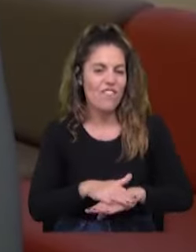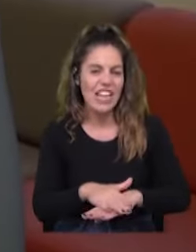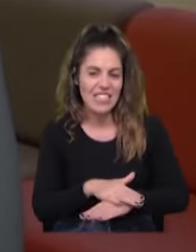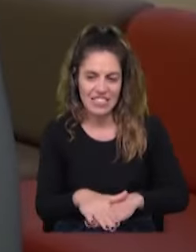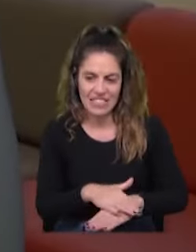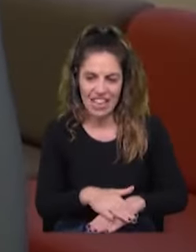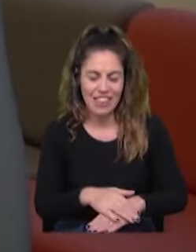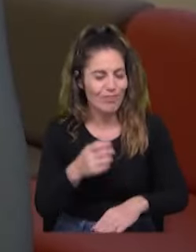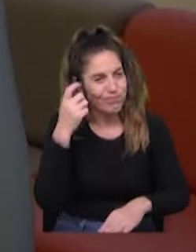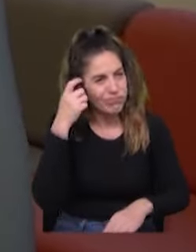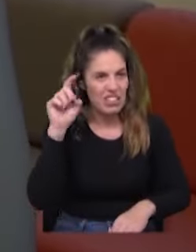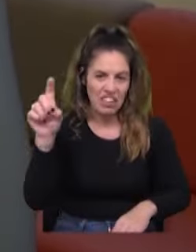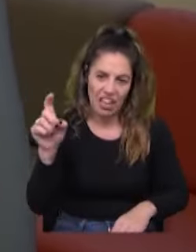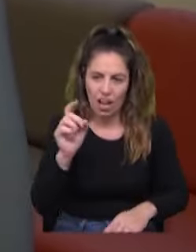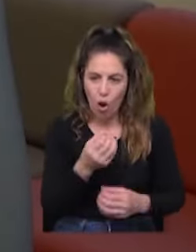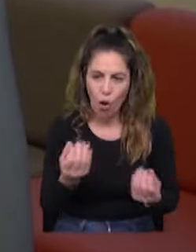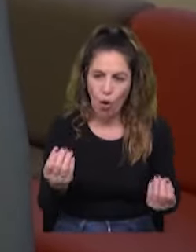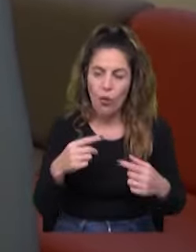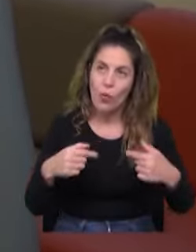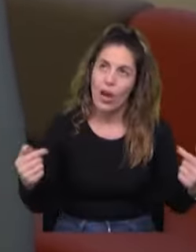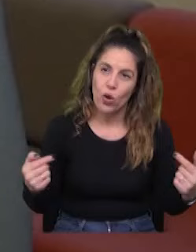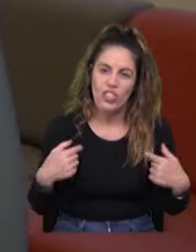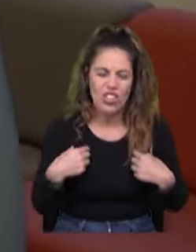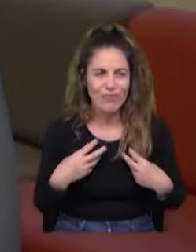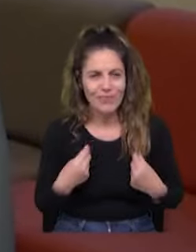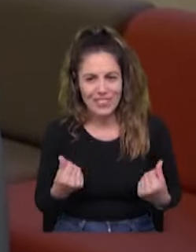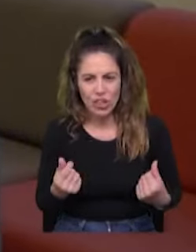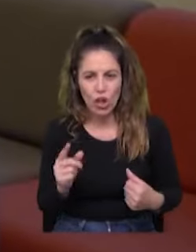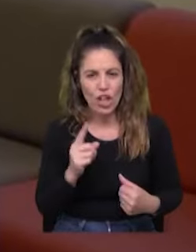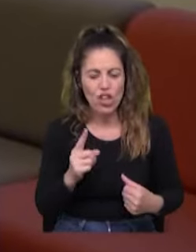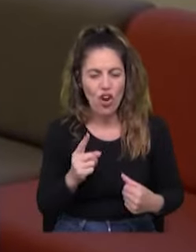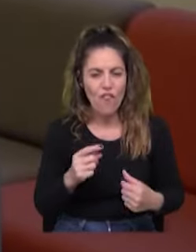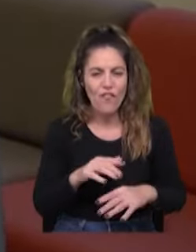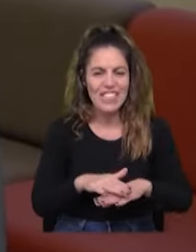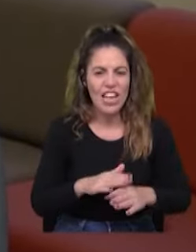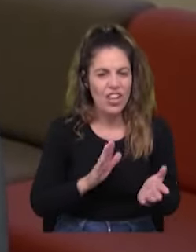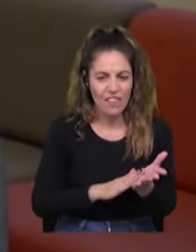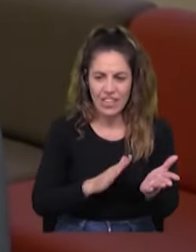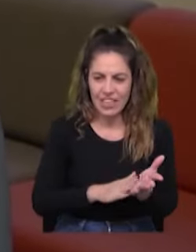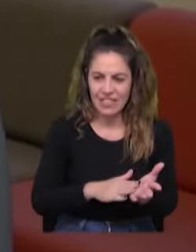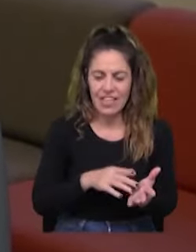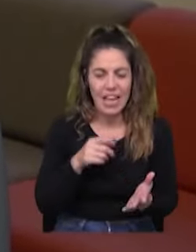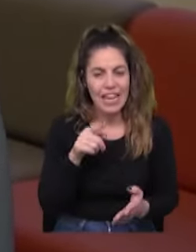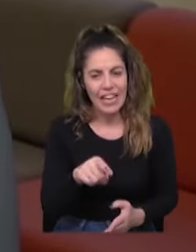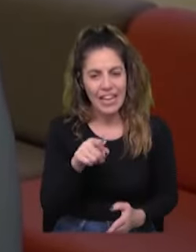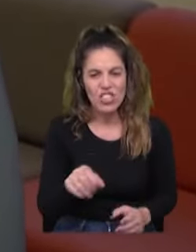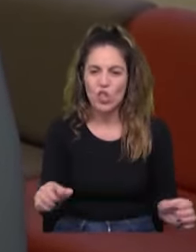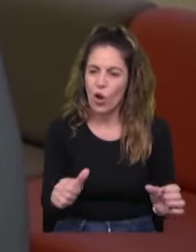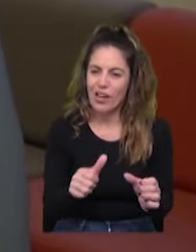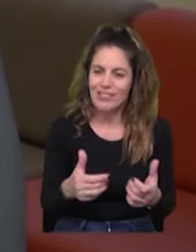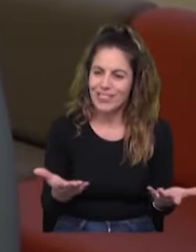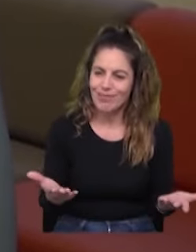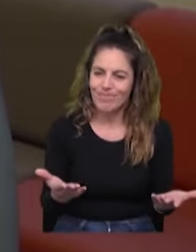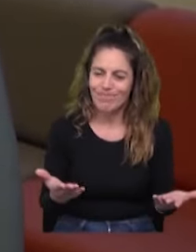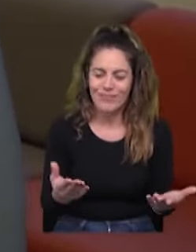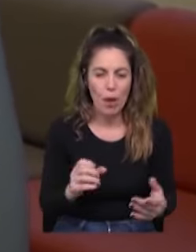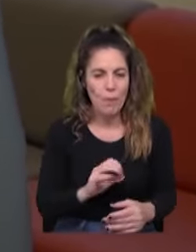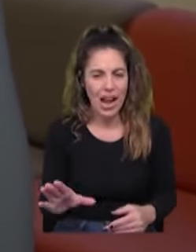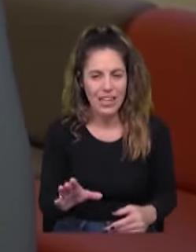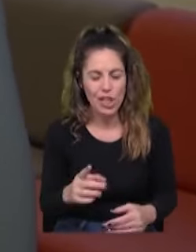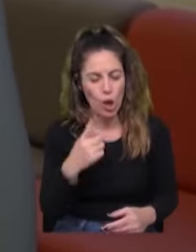en intuiciones en algunas cosas que no están basadas en evidencia y vemos que ahí eso hace agua y que no tiene en cuenta